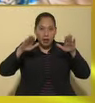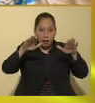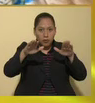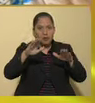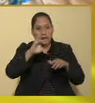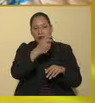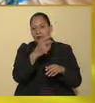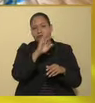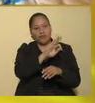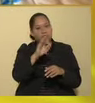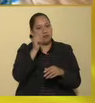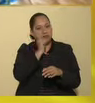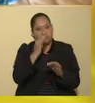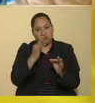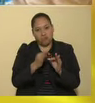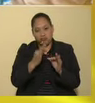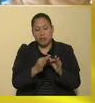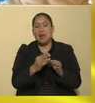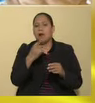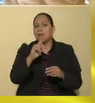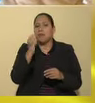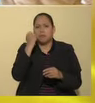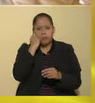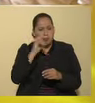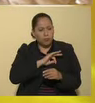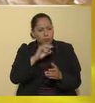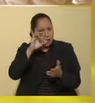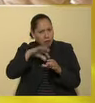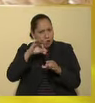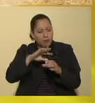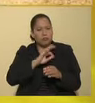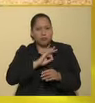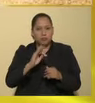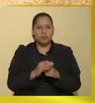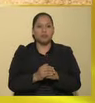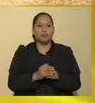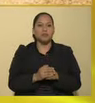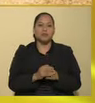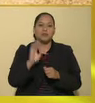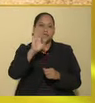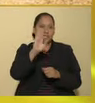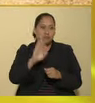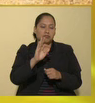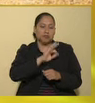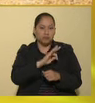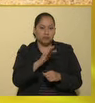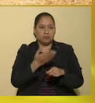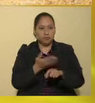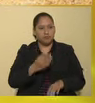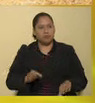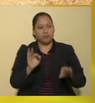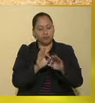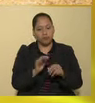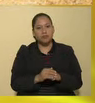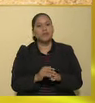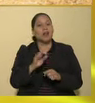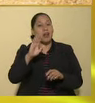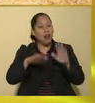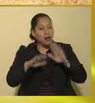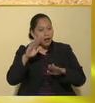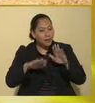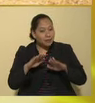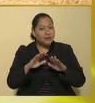están sujetas a la disponibilidad, pero de esa forma se puede ahorrar pues un porcentaje considerablemente importante. Uh-huh. Yo diría que en algunos